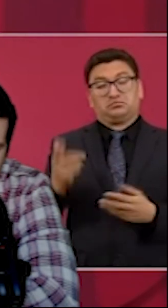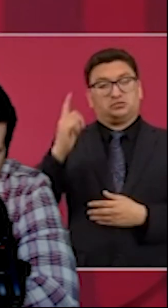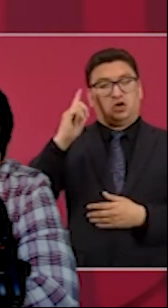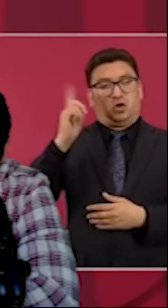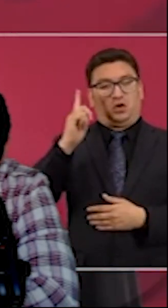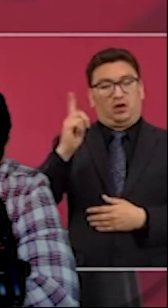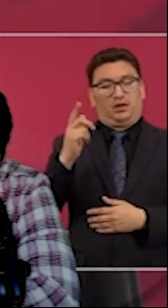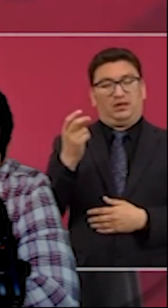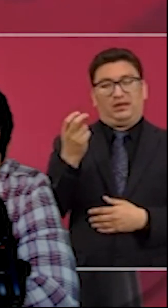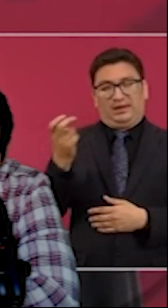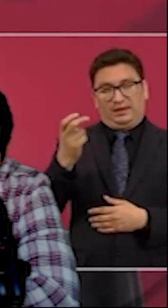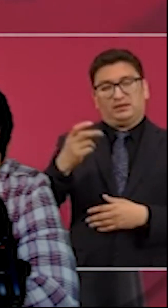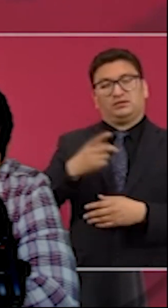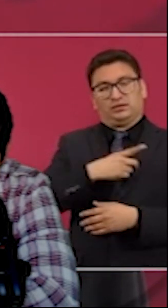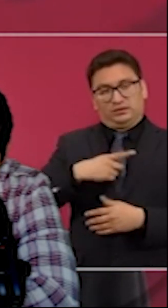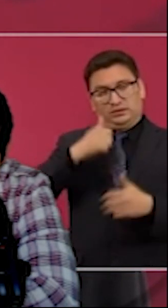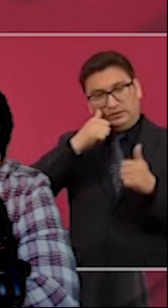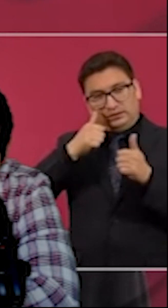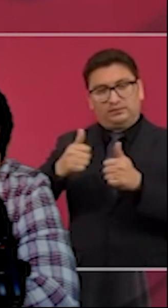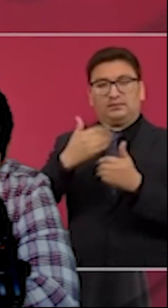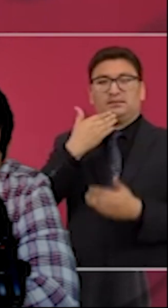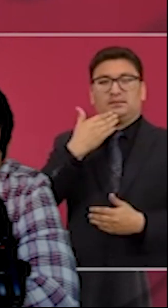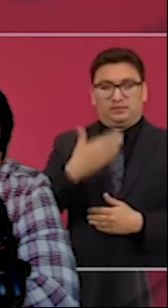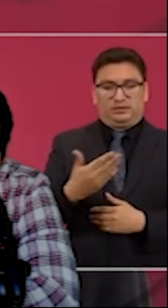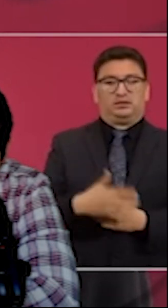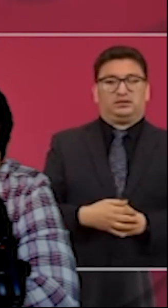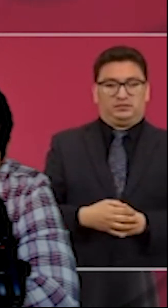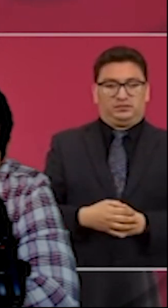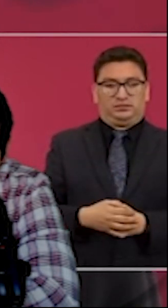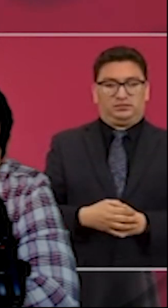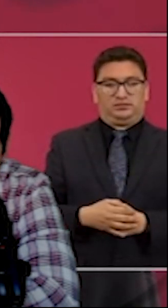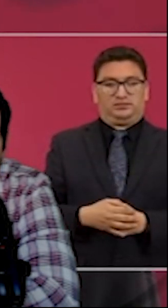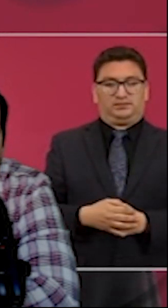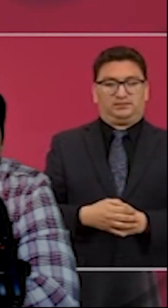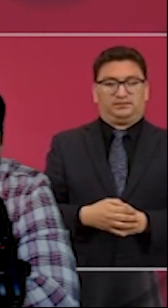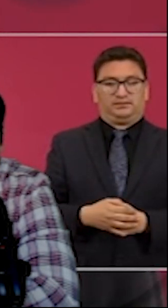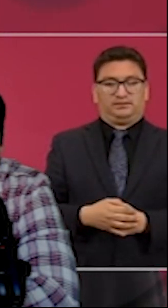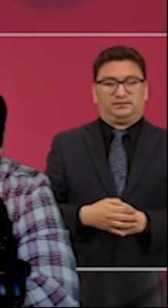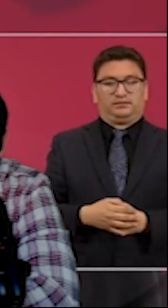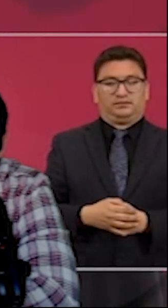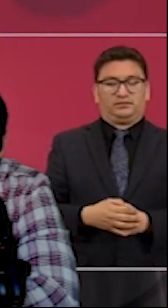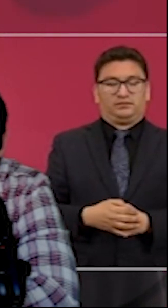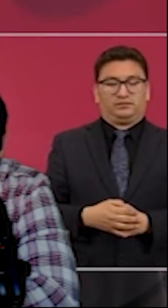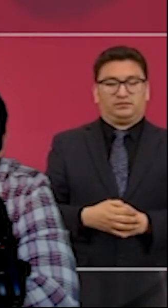esto se atienda bien, se consulte a los